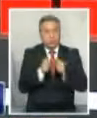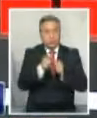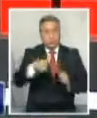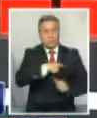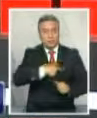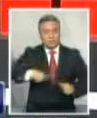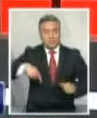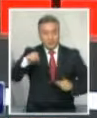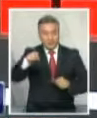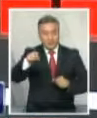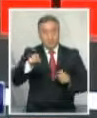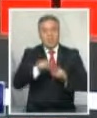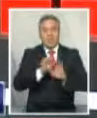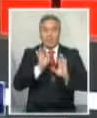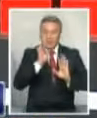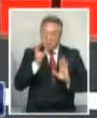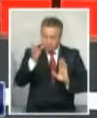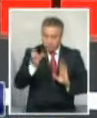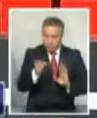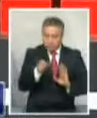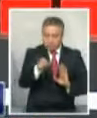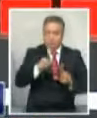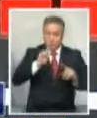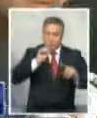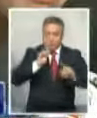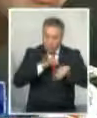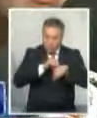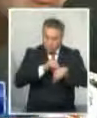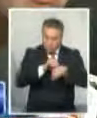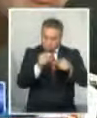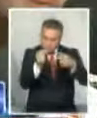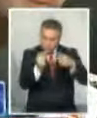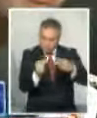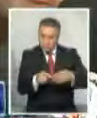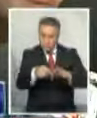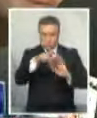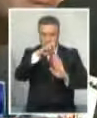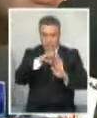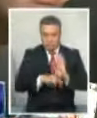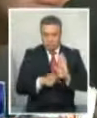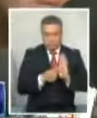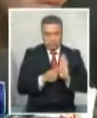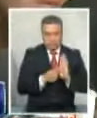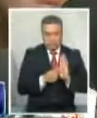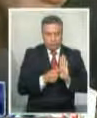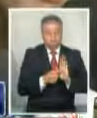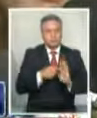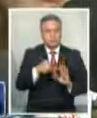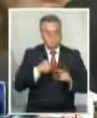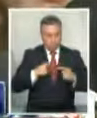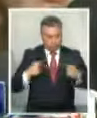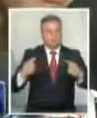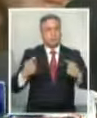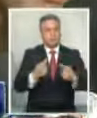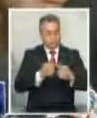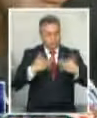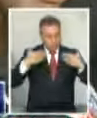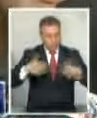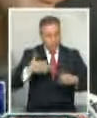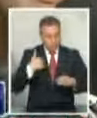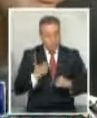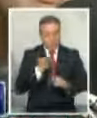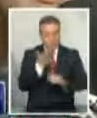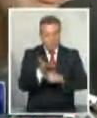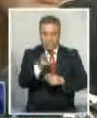Cámara Baja las indicaciones a este proyecto. Nosotros hemos tenido y le hemos expedido esta